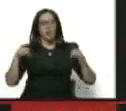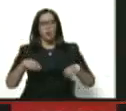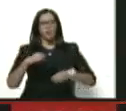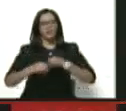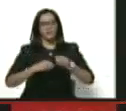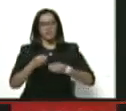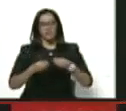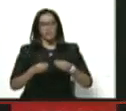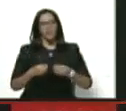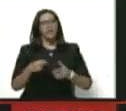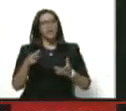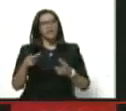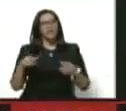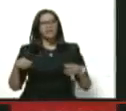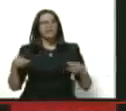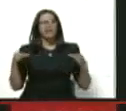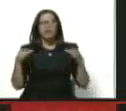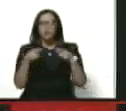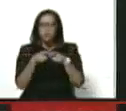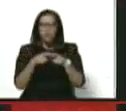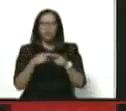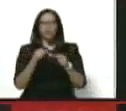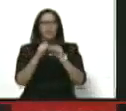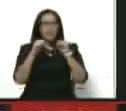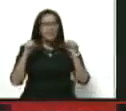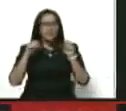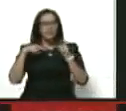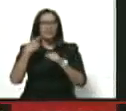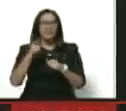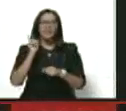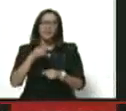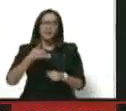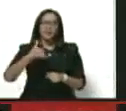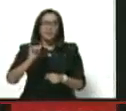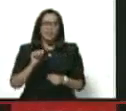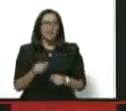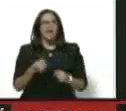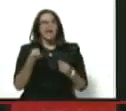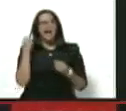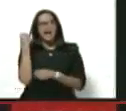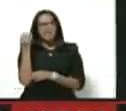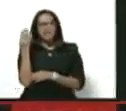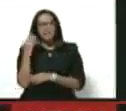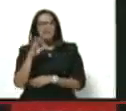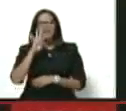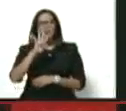rueda de prensa. Mañana debe haber, presidente, asamblea en las